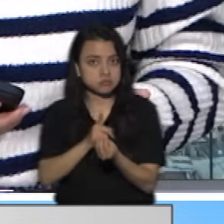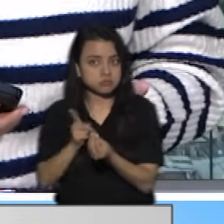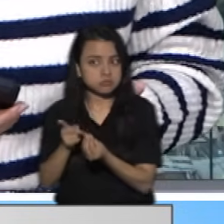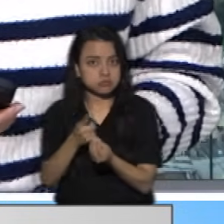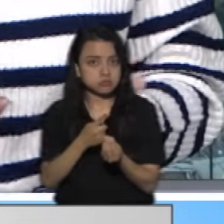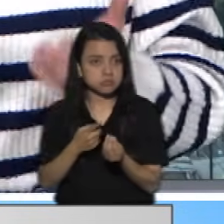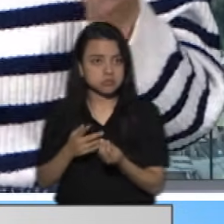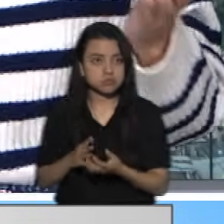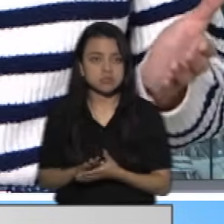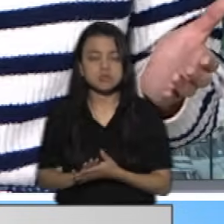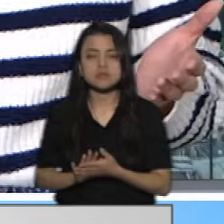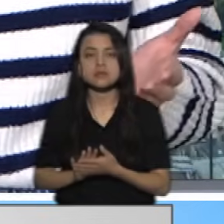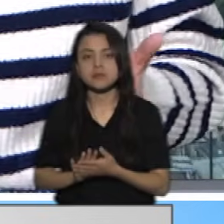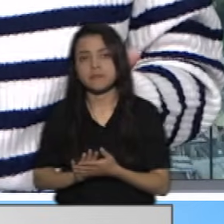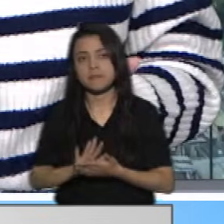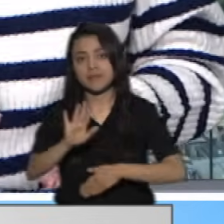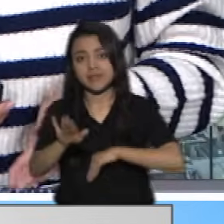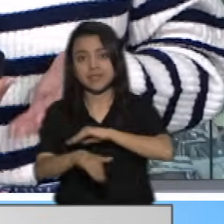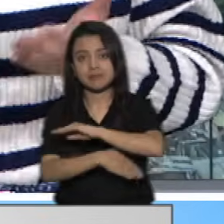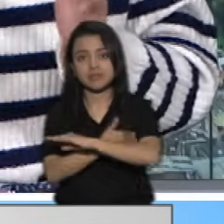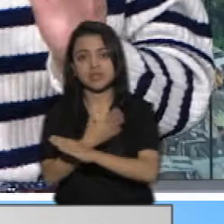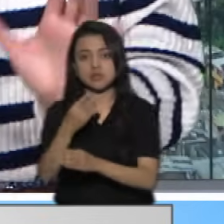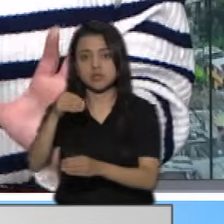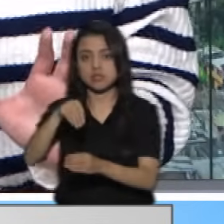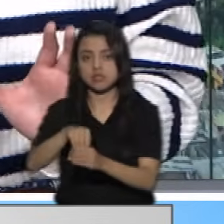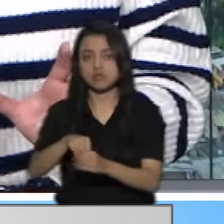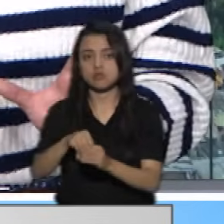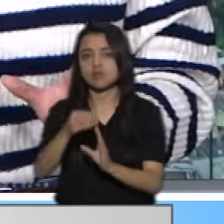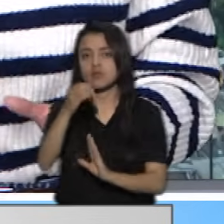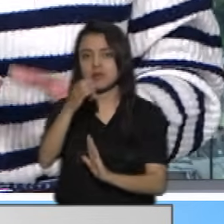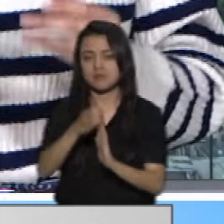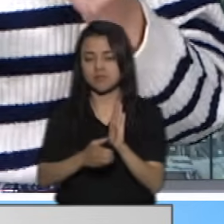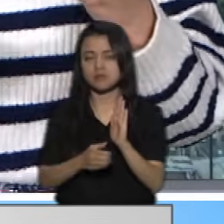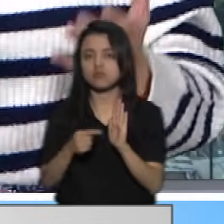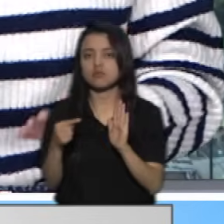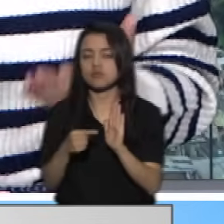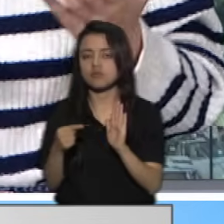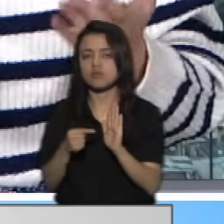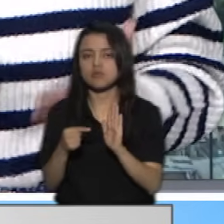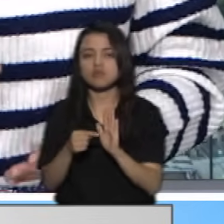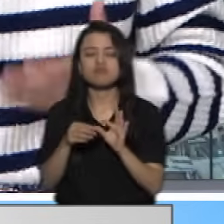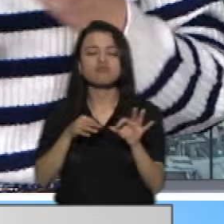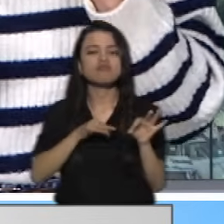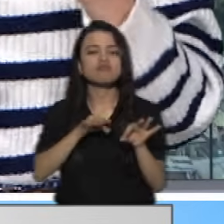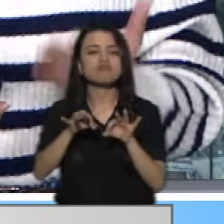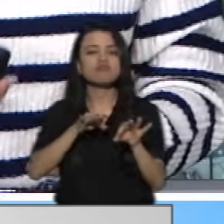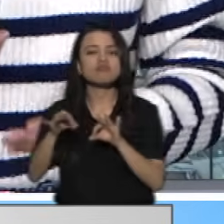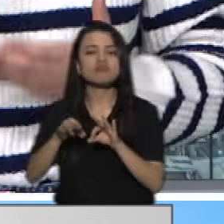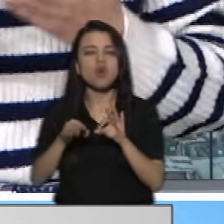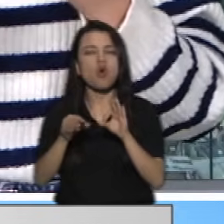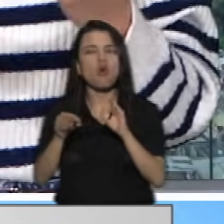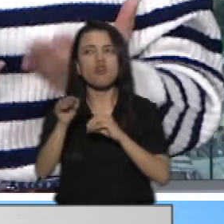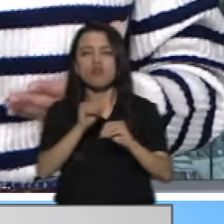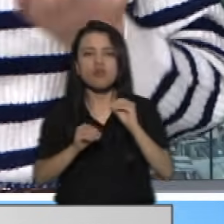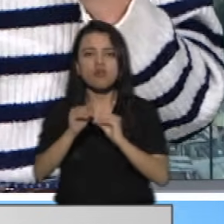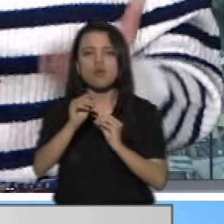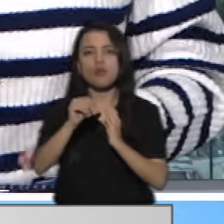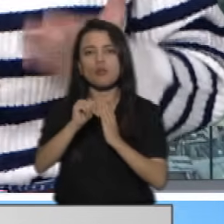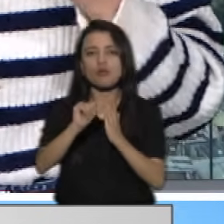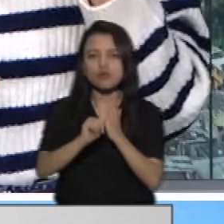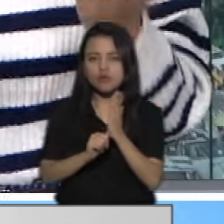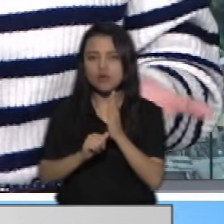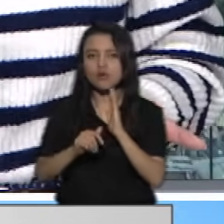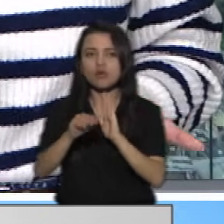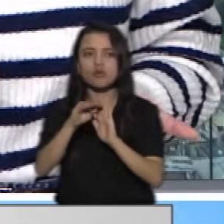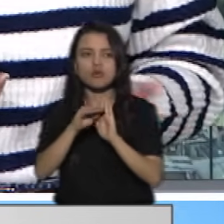ministro del Interior que este capítulo de contratación se trata principalmente de formar o de crear un protocolo o unas normativas